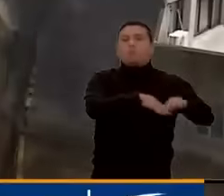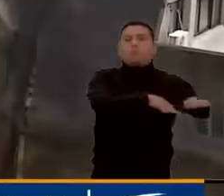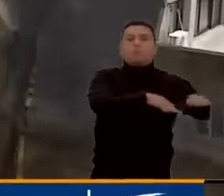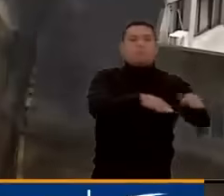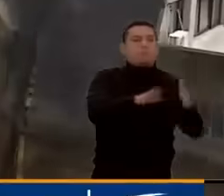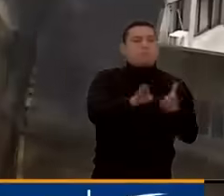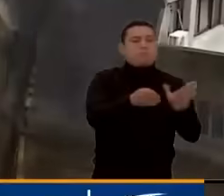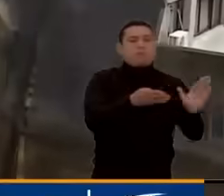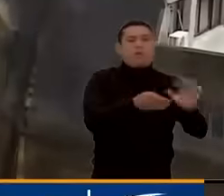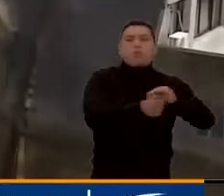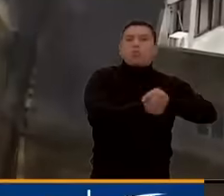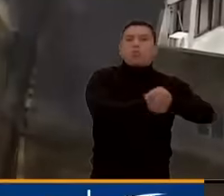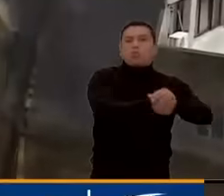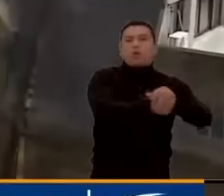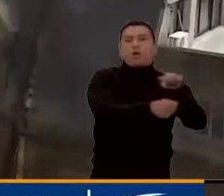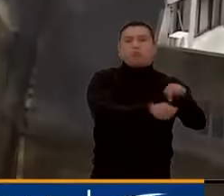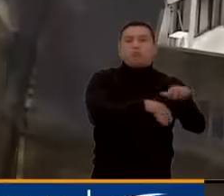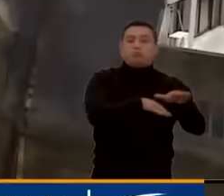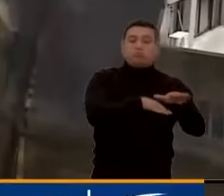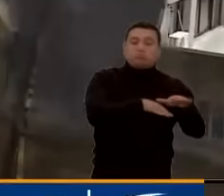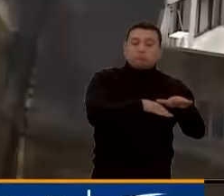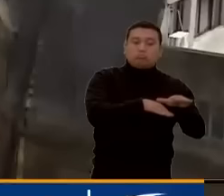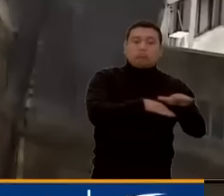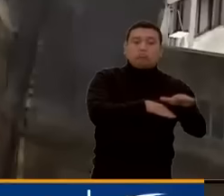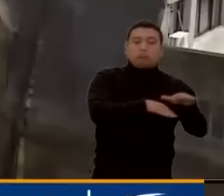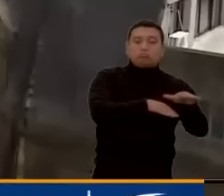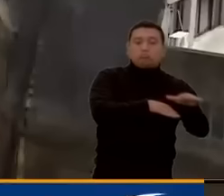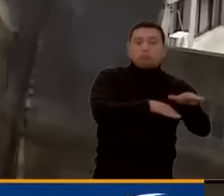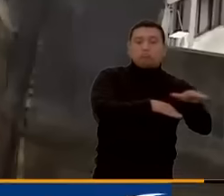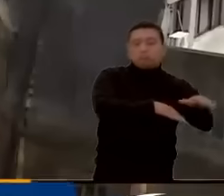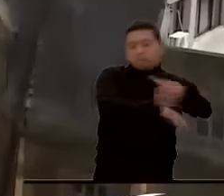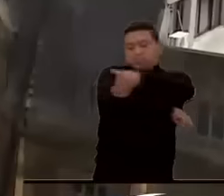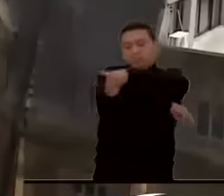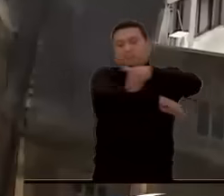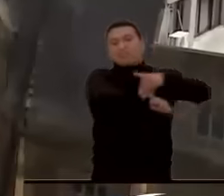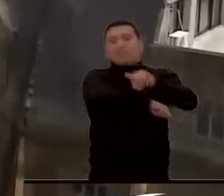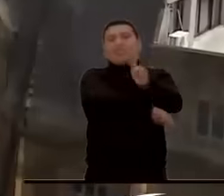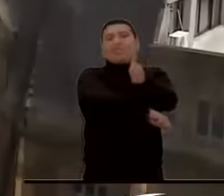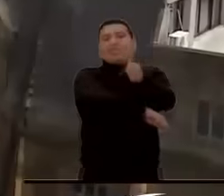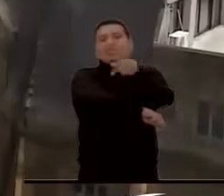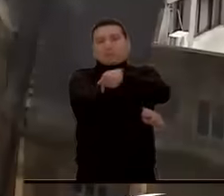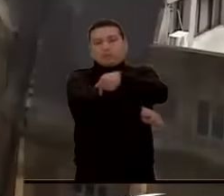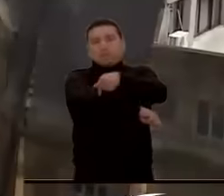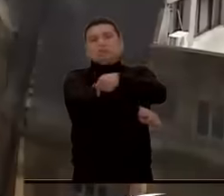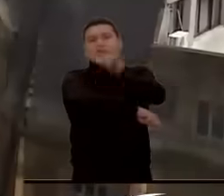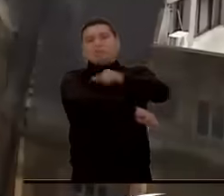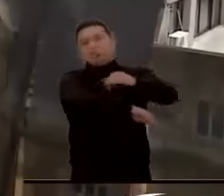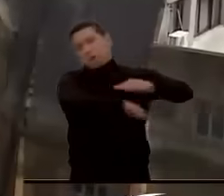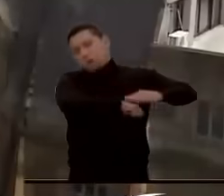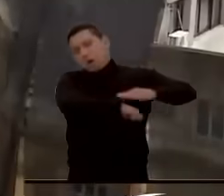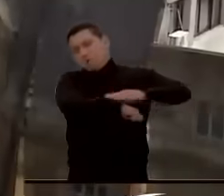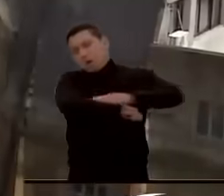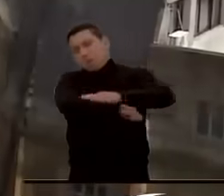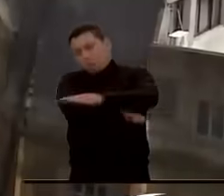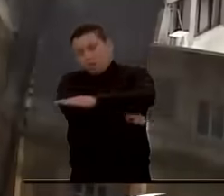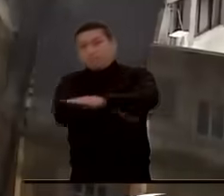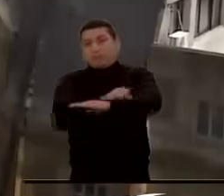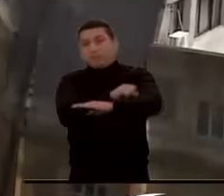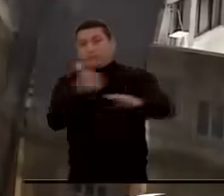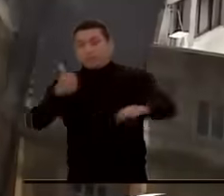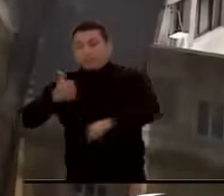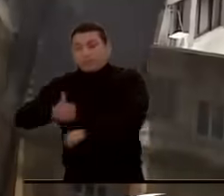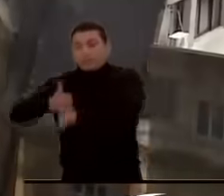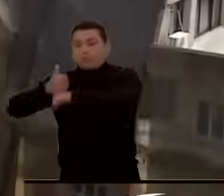A propósito de la capital, hay que mencionar el reciente pronunciamiento de la directora del DAPRE, de